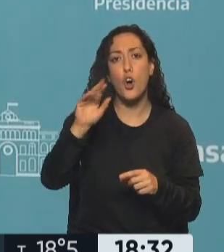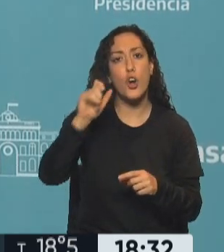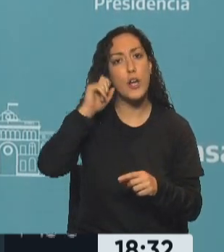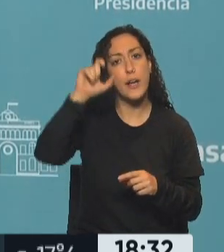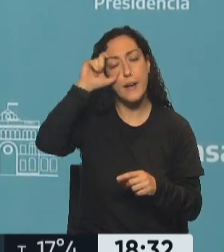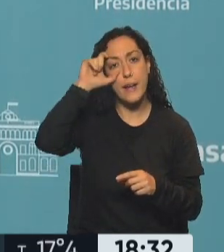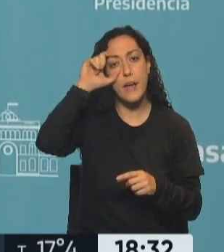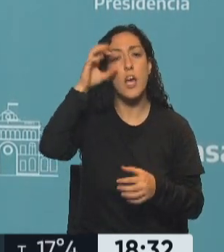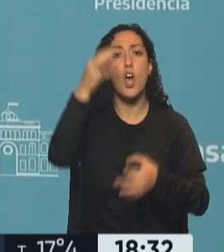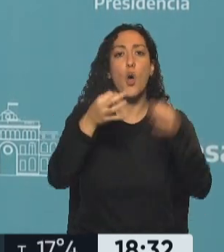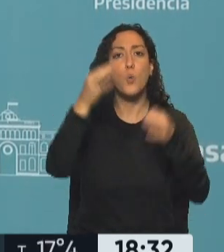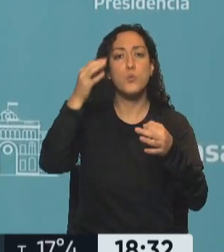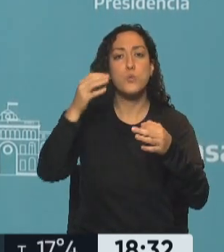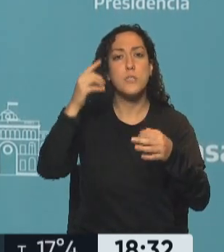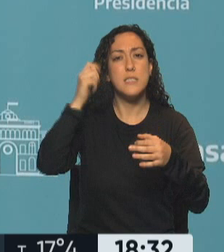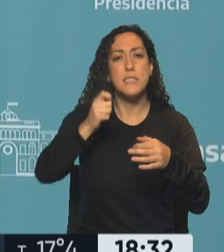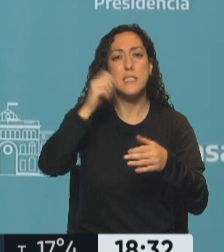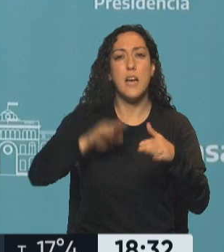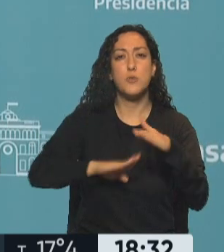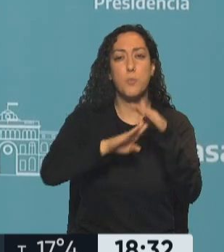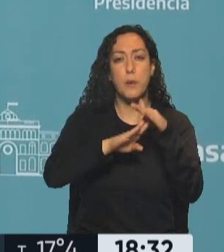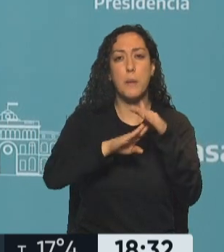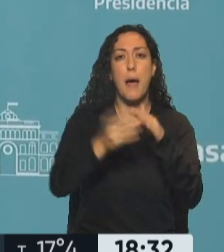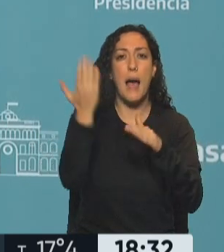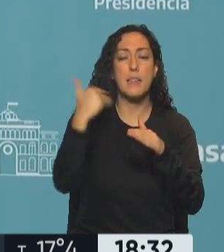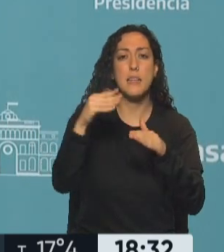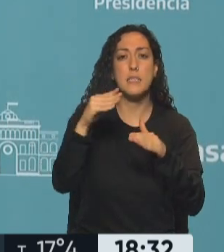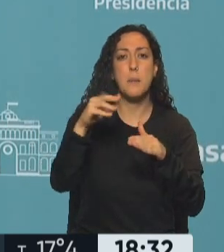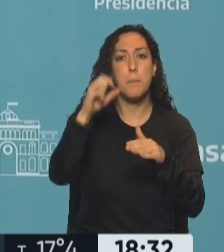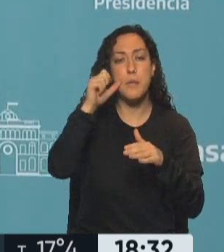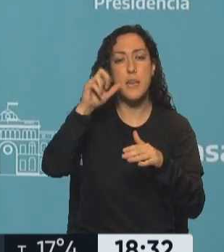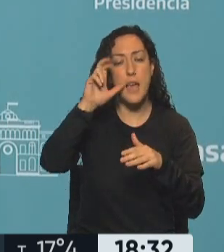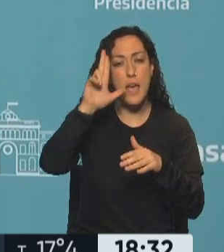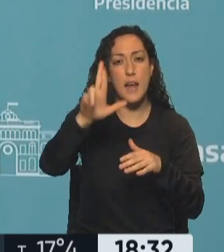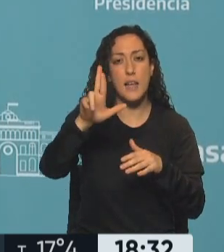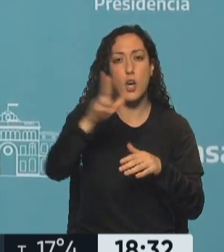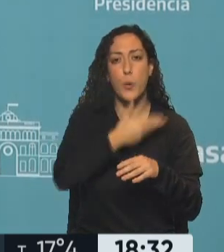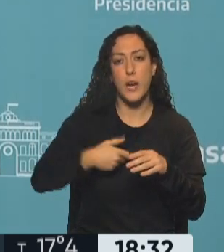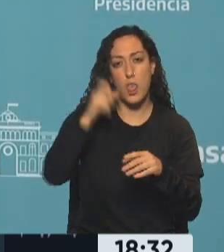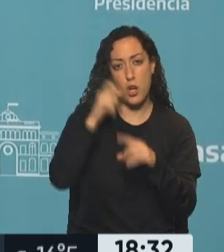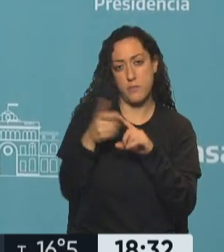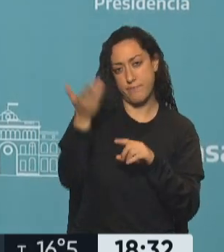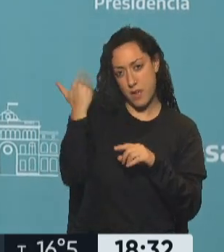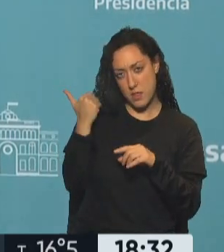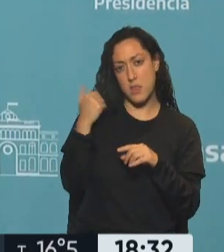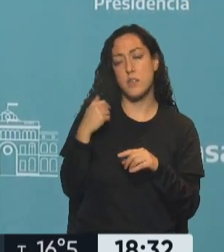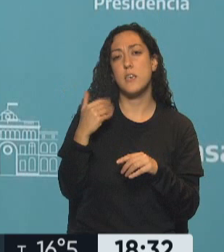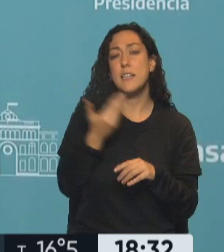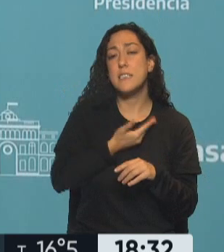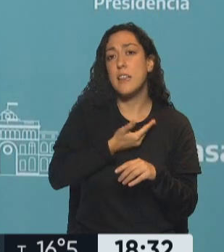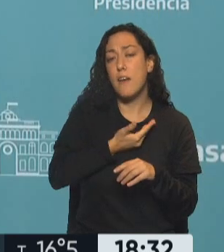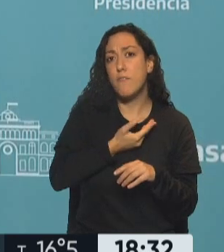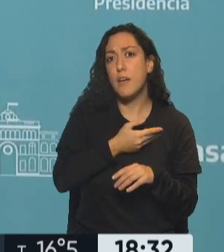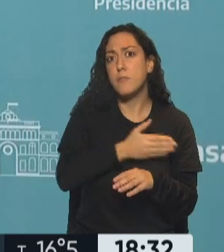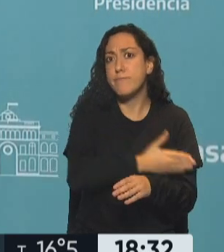Corte Suprema que hiciera el ex gobernador Wiener, y un proceso donde Santa Fe a lo largo